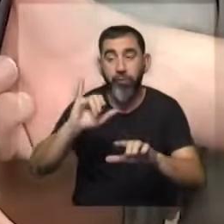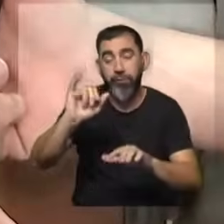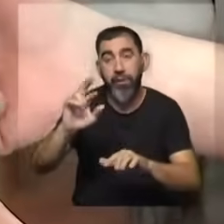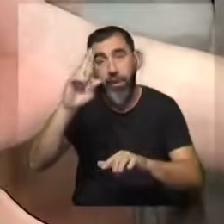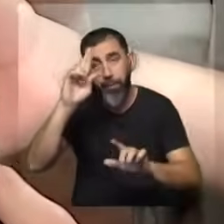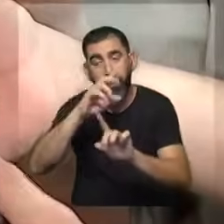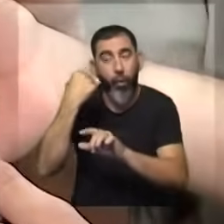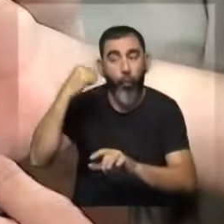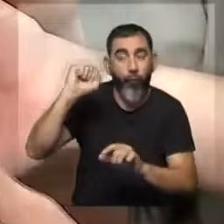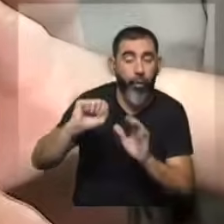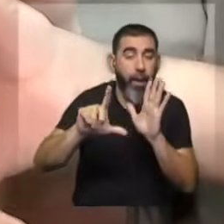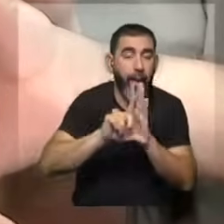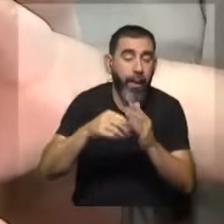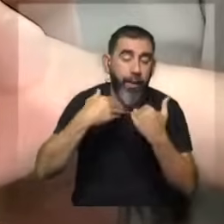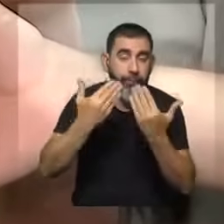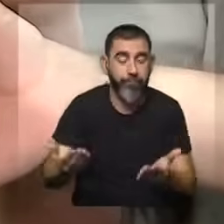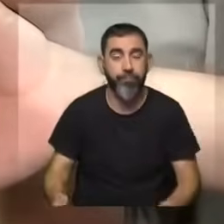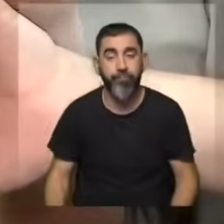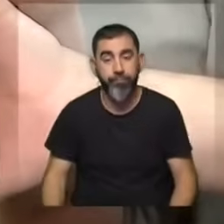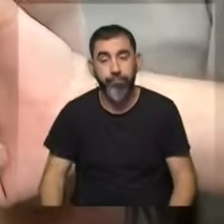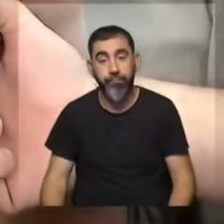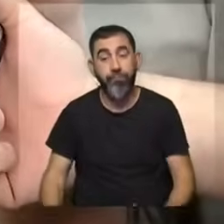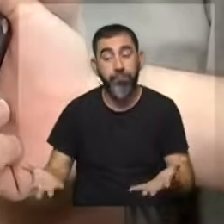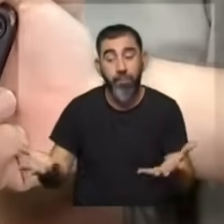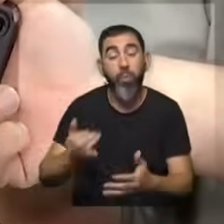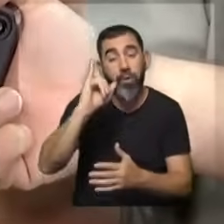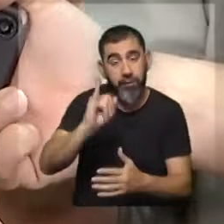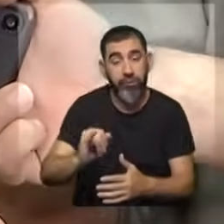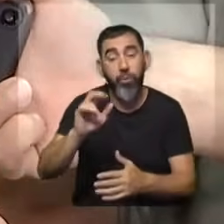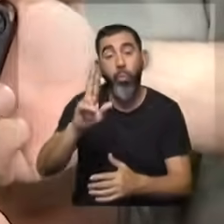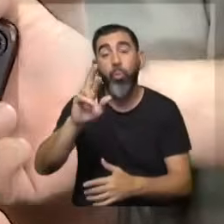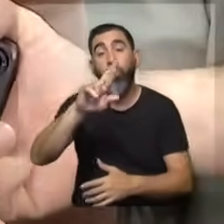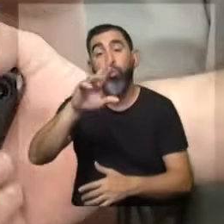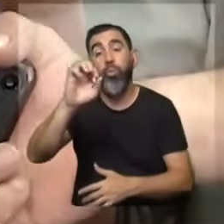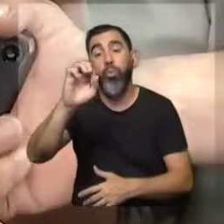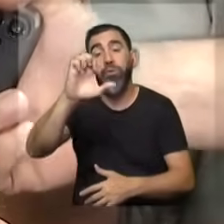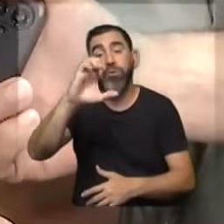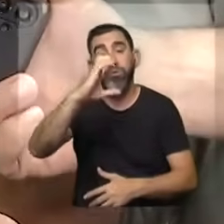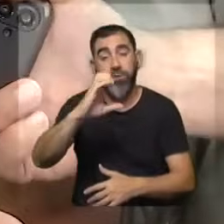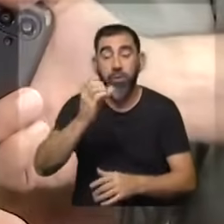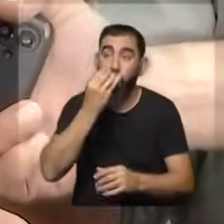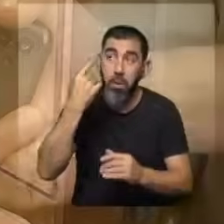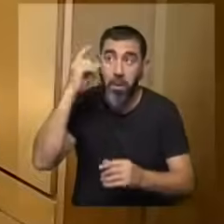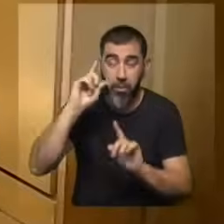no la la normativa y Y en este caso vamos a contar con la ursec que es una buena